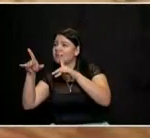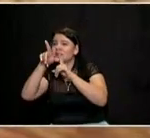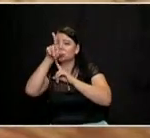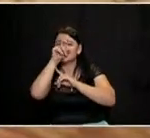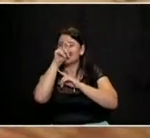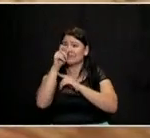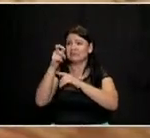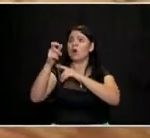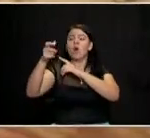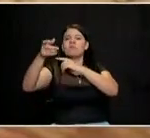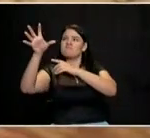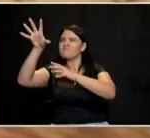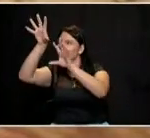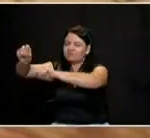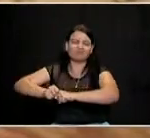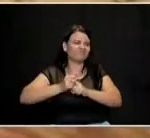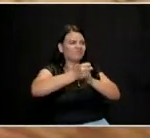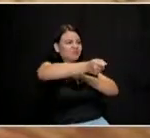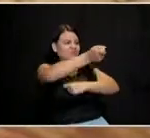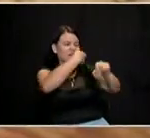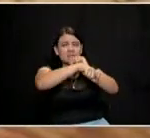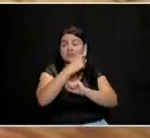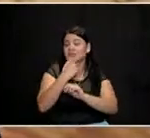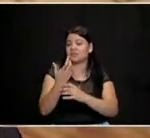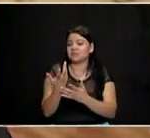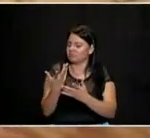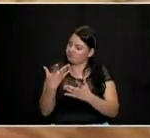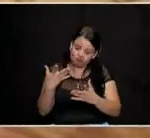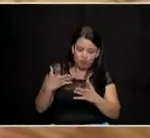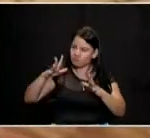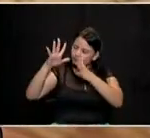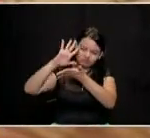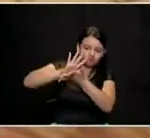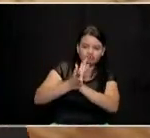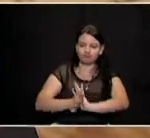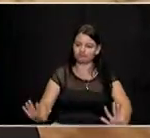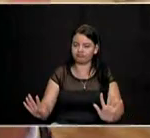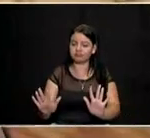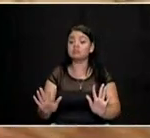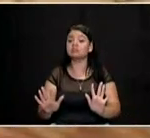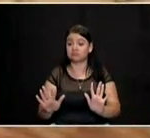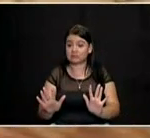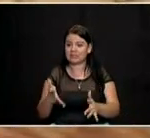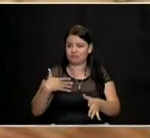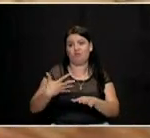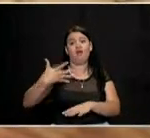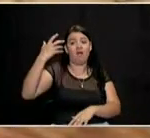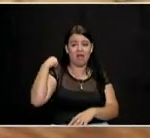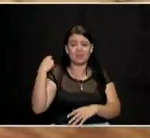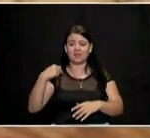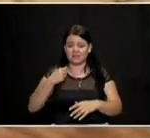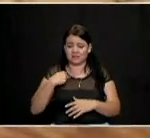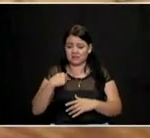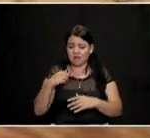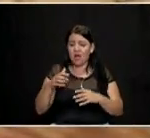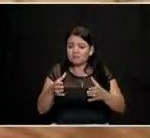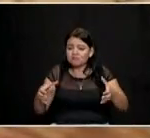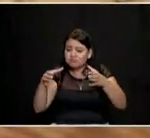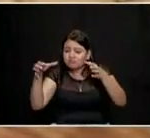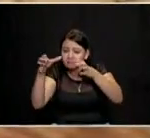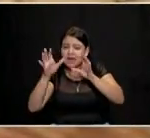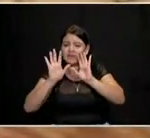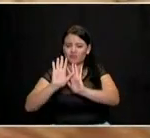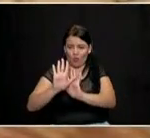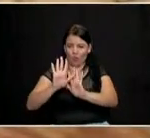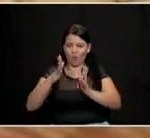hoy se siente en la ciudad que es parte de las rentas criminales avanzaremos en promover como lo hice desde el congreso la república en la bancada animalista